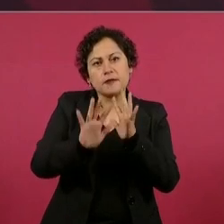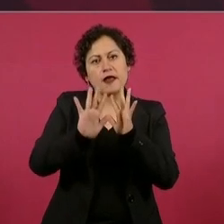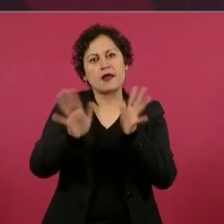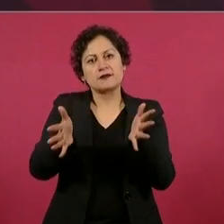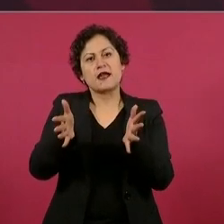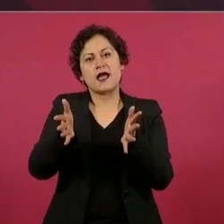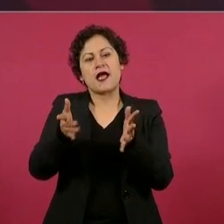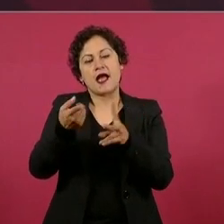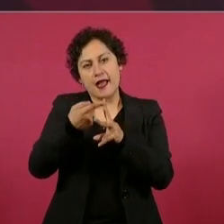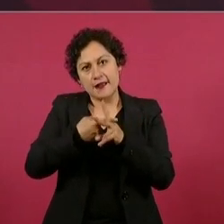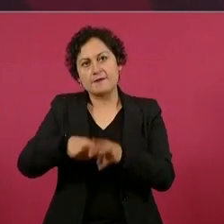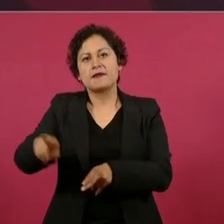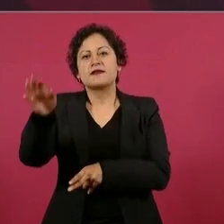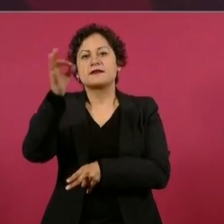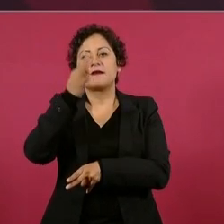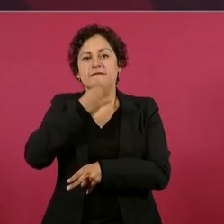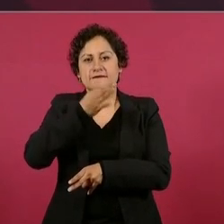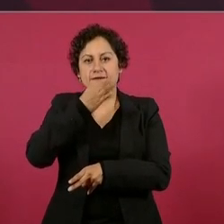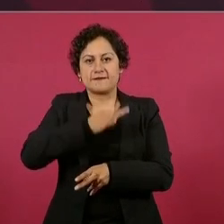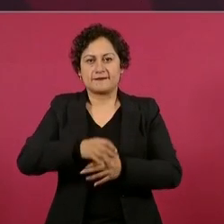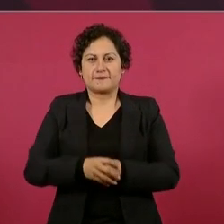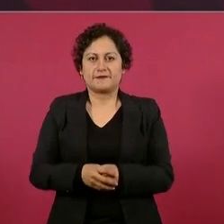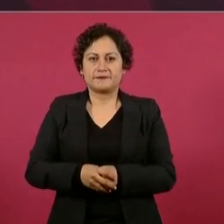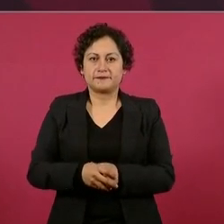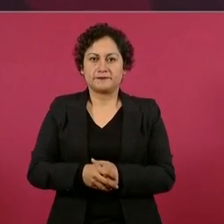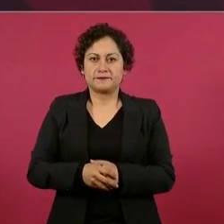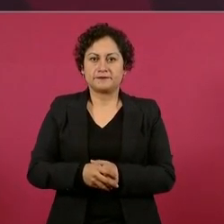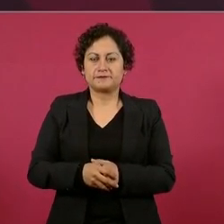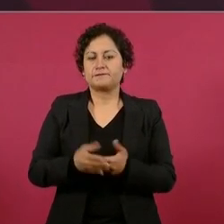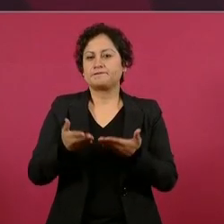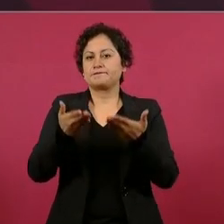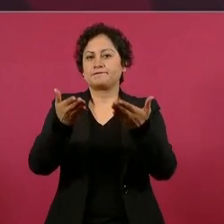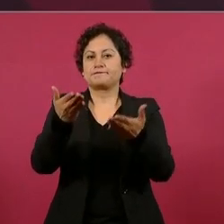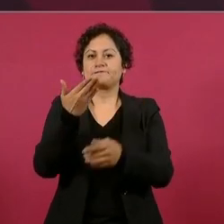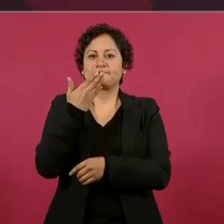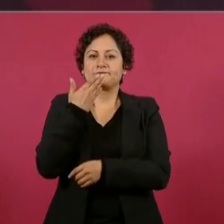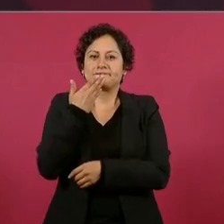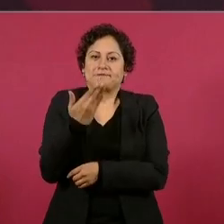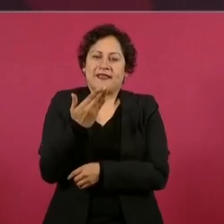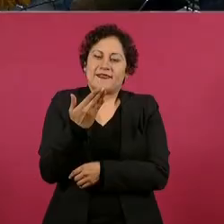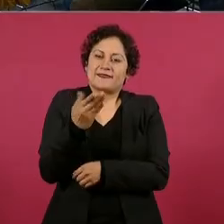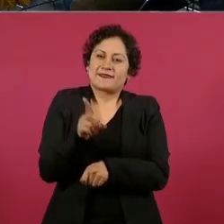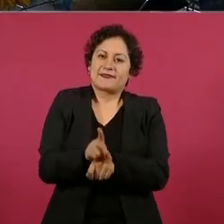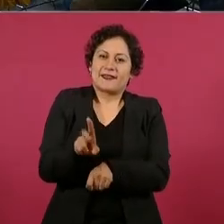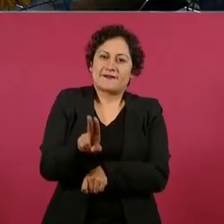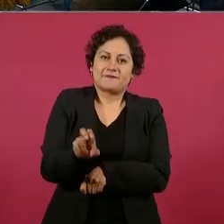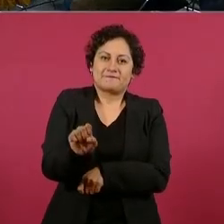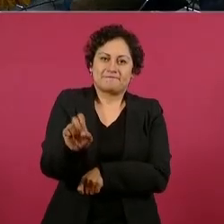con el festival. Que la pasen muy bien el fin de semana.